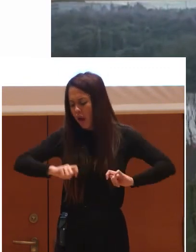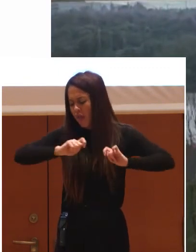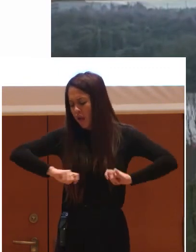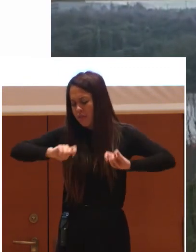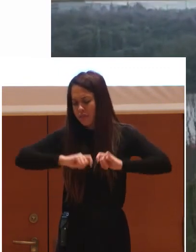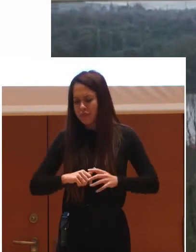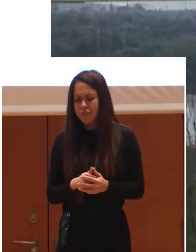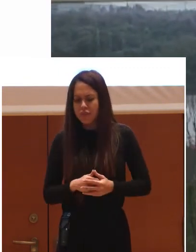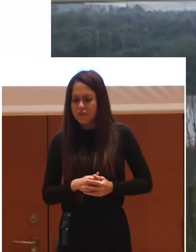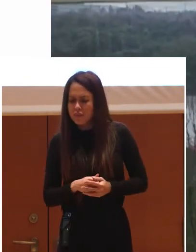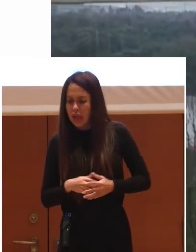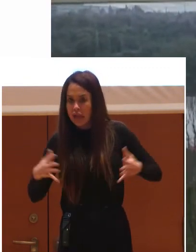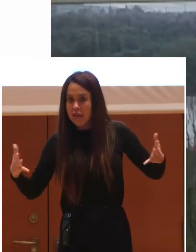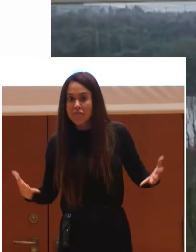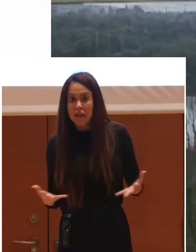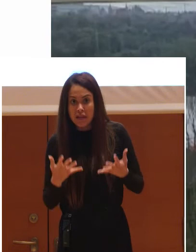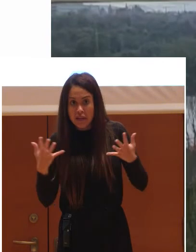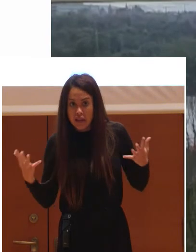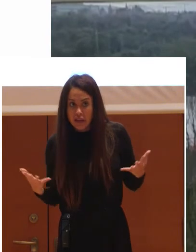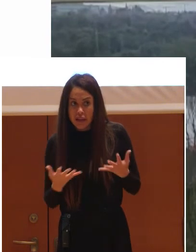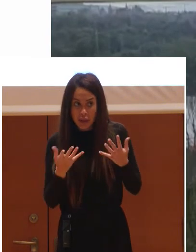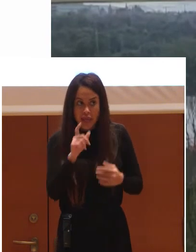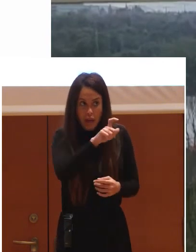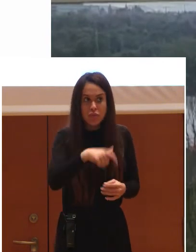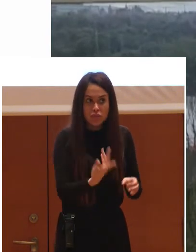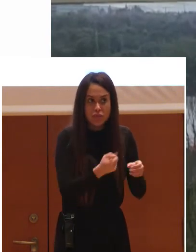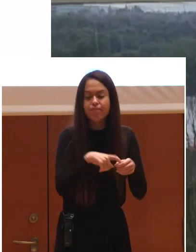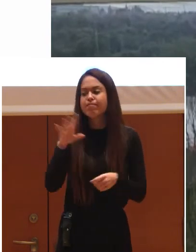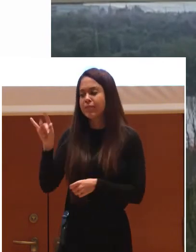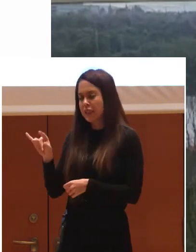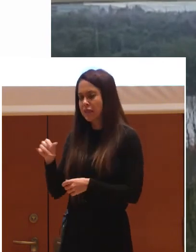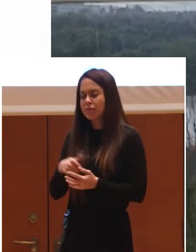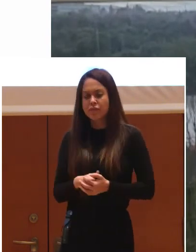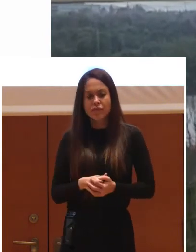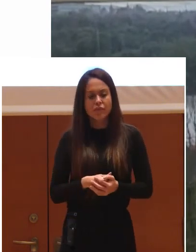avisado la verdad me ha portado muy muchas cosas